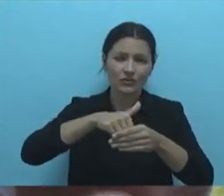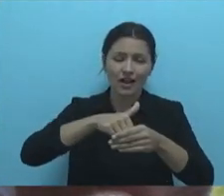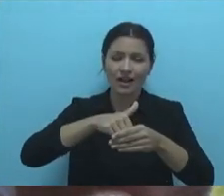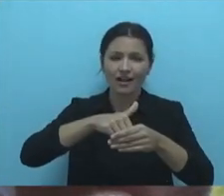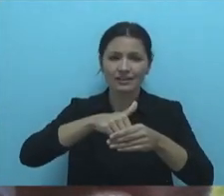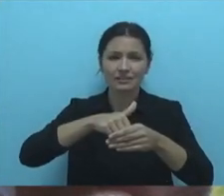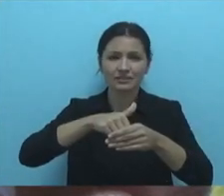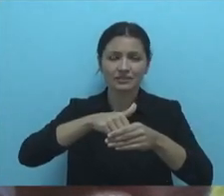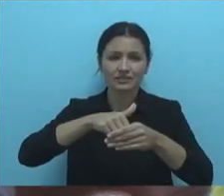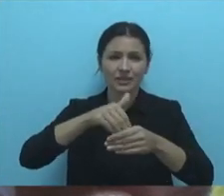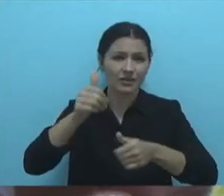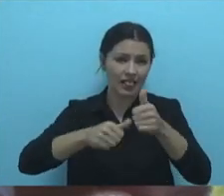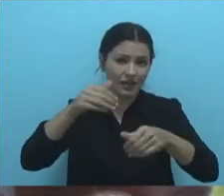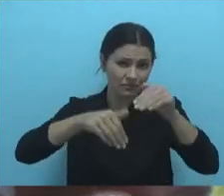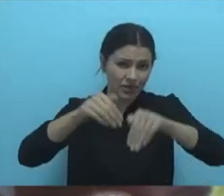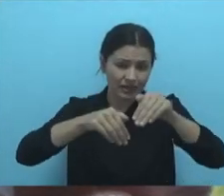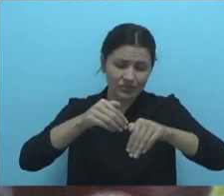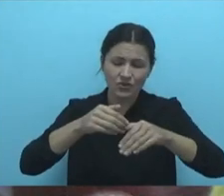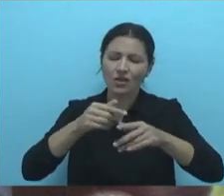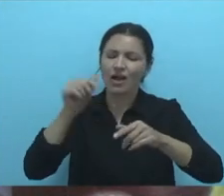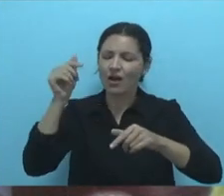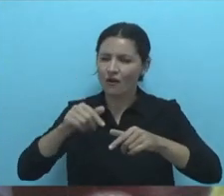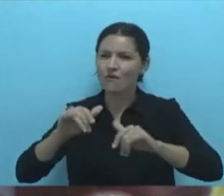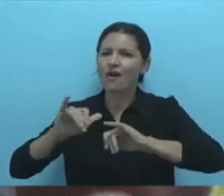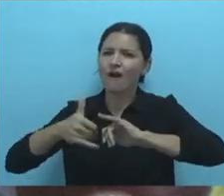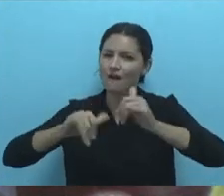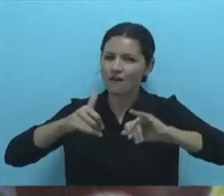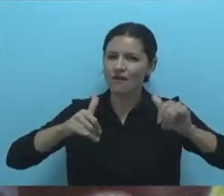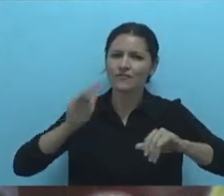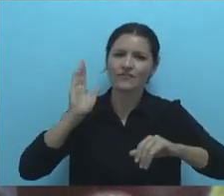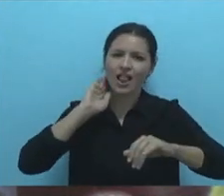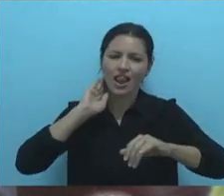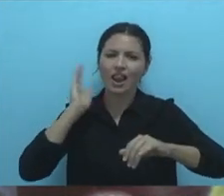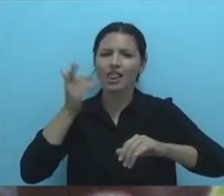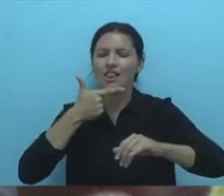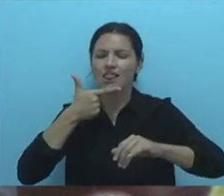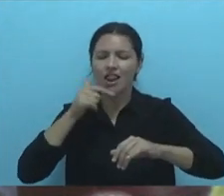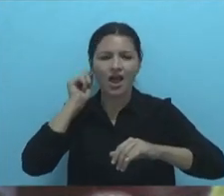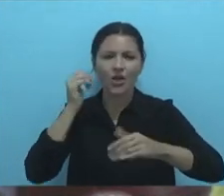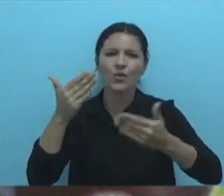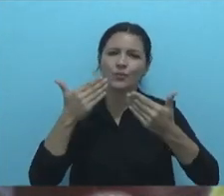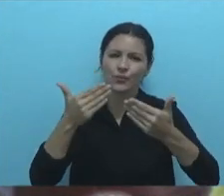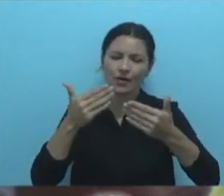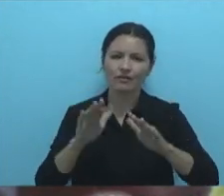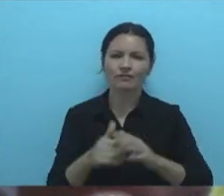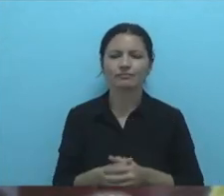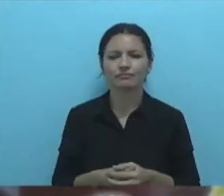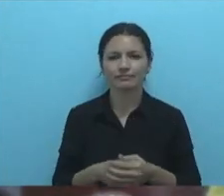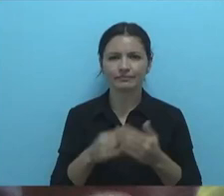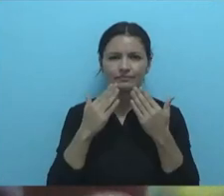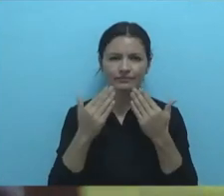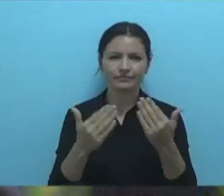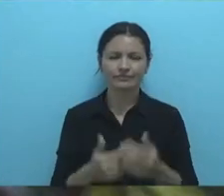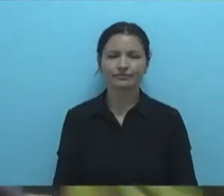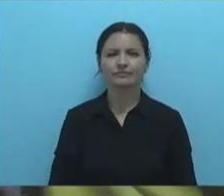tenemos en esta legislatura de la provincia de Santa Fe donde nada positivo pueda avanzar Muchas gracias